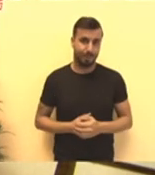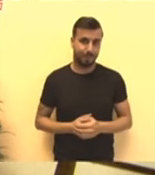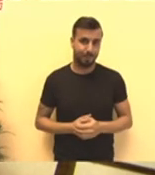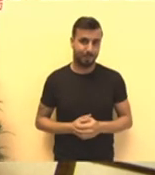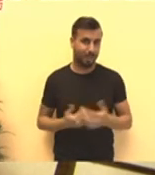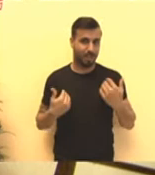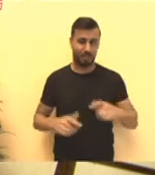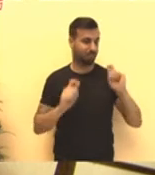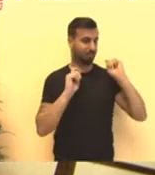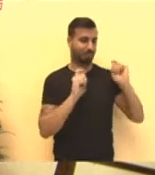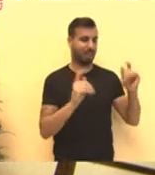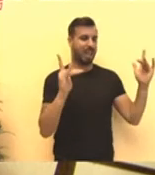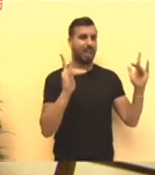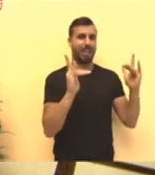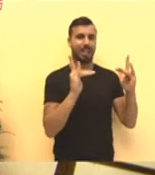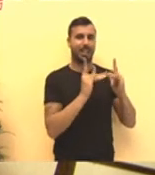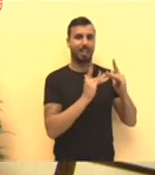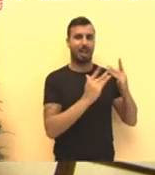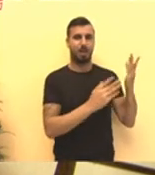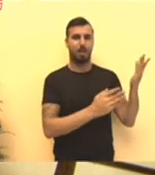que yo lo bauticé, es la cama torturadora.